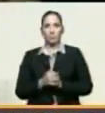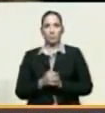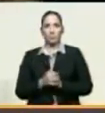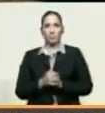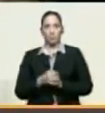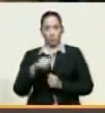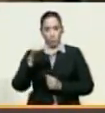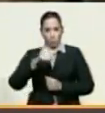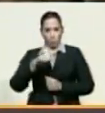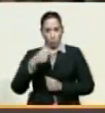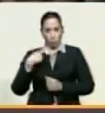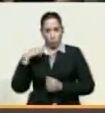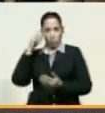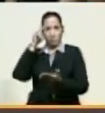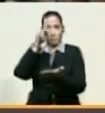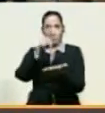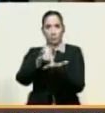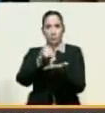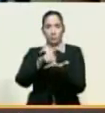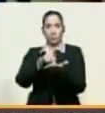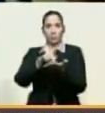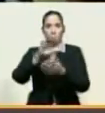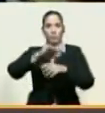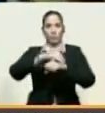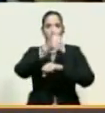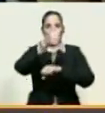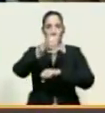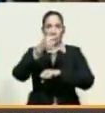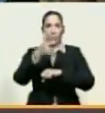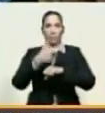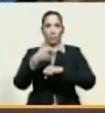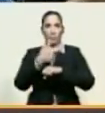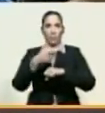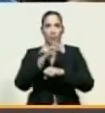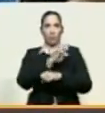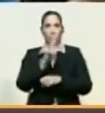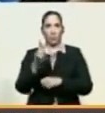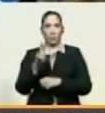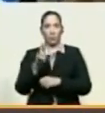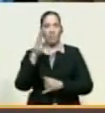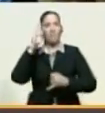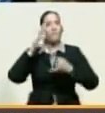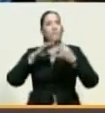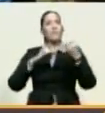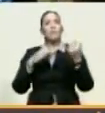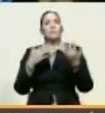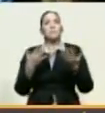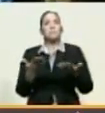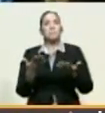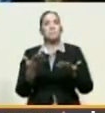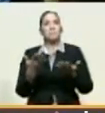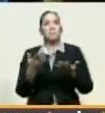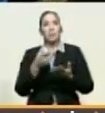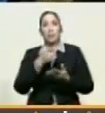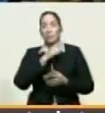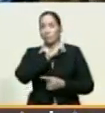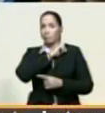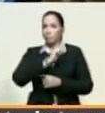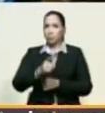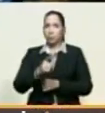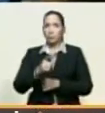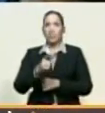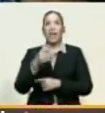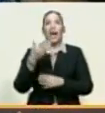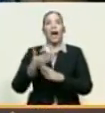Hoy acudo ante la Contraloría General de la República con la finalidad de denunciar al exalcalde